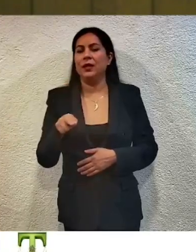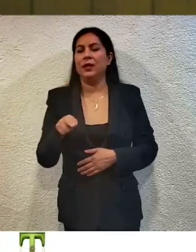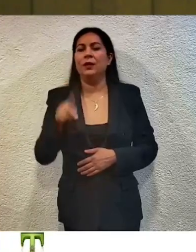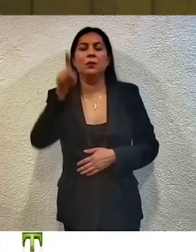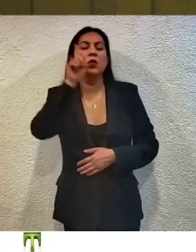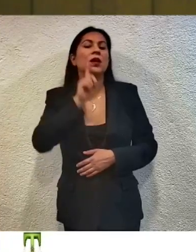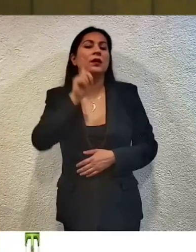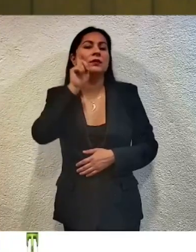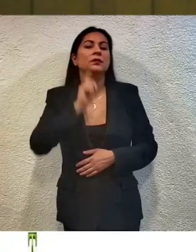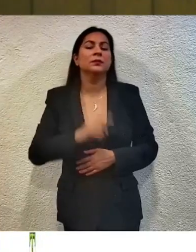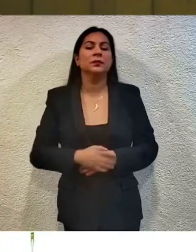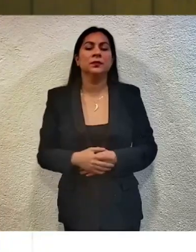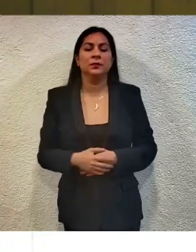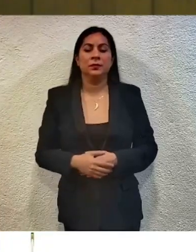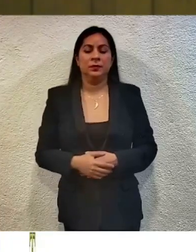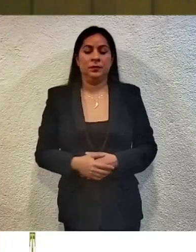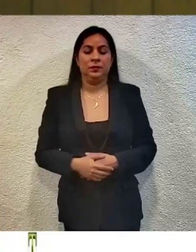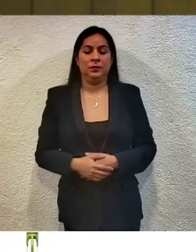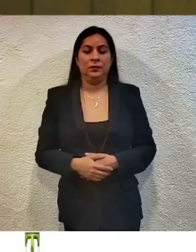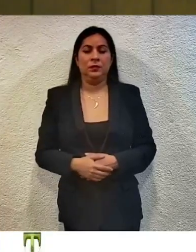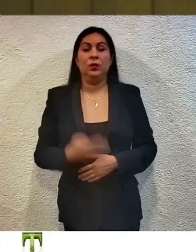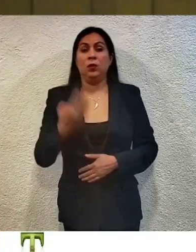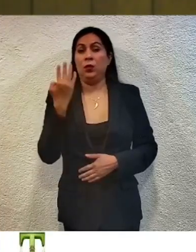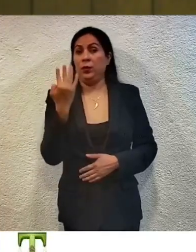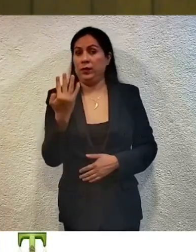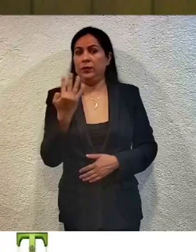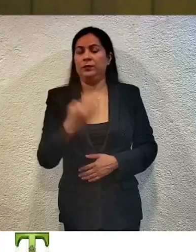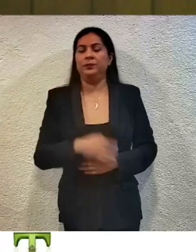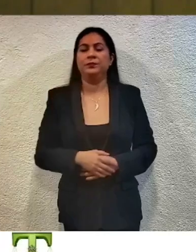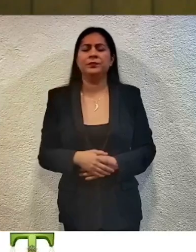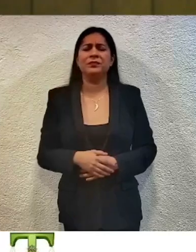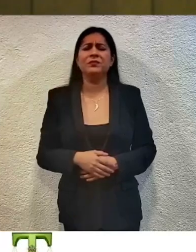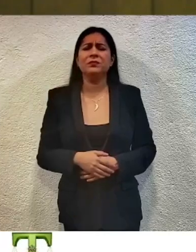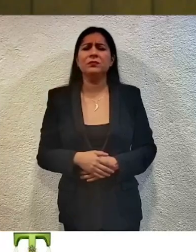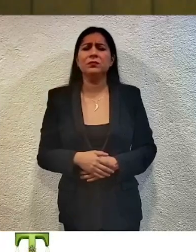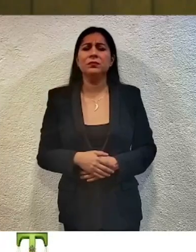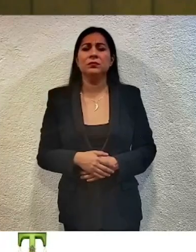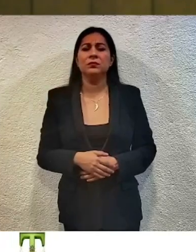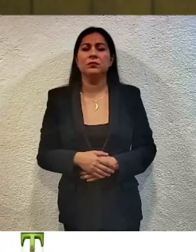mujer. Paso 4.